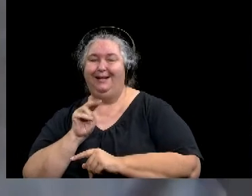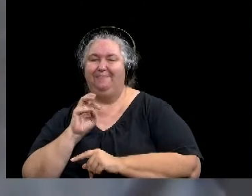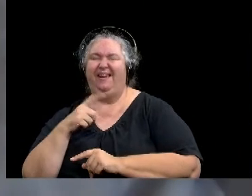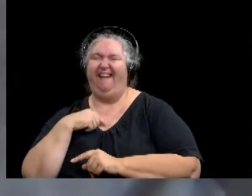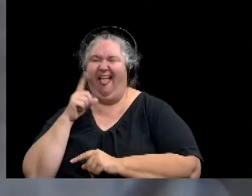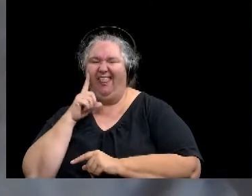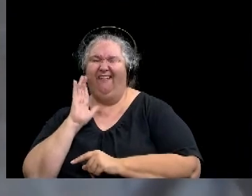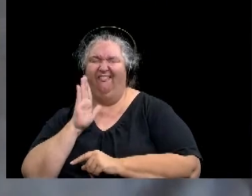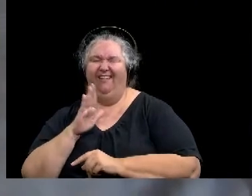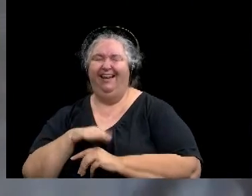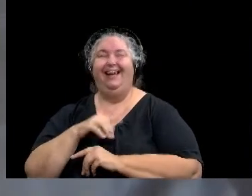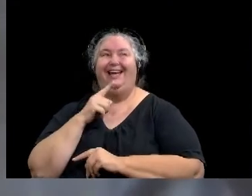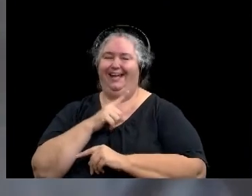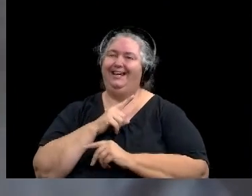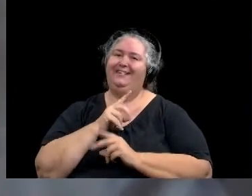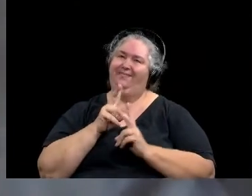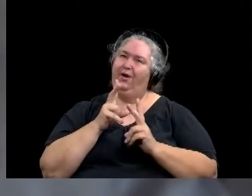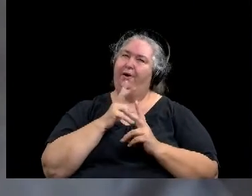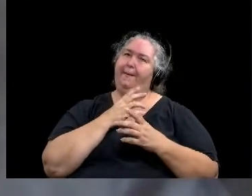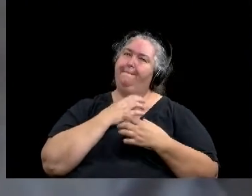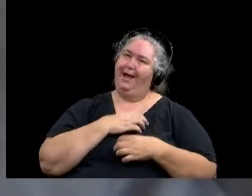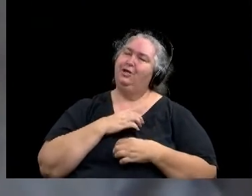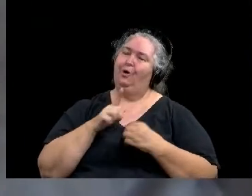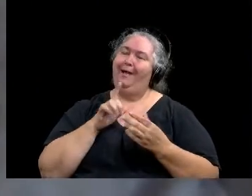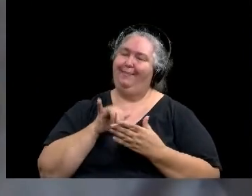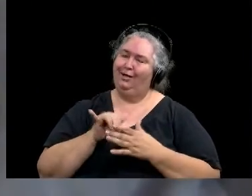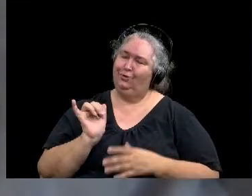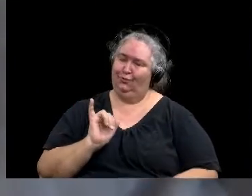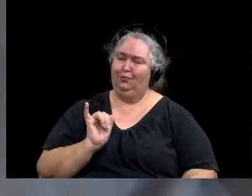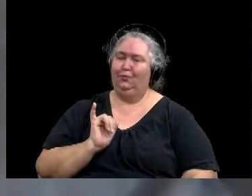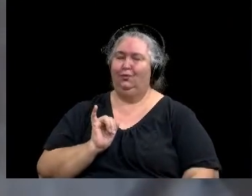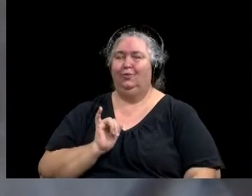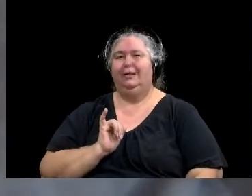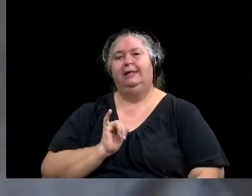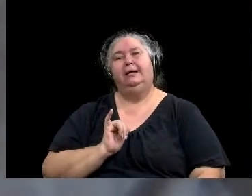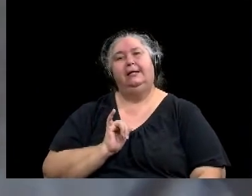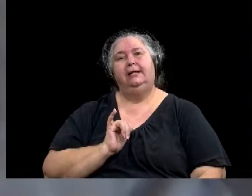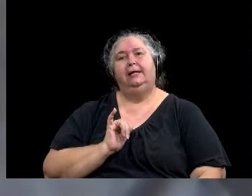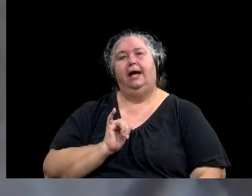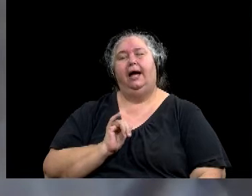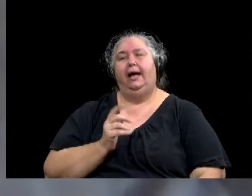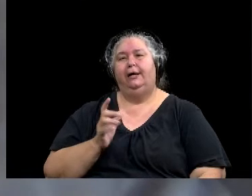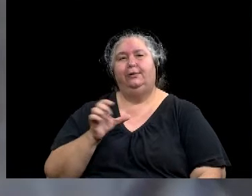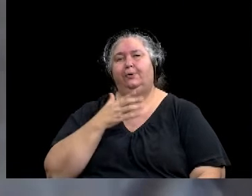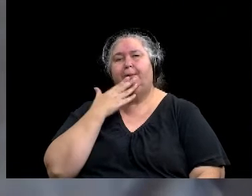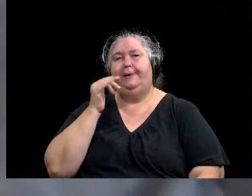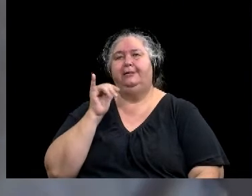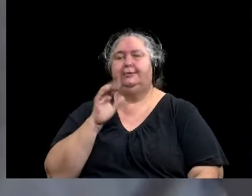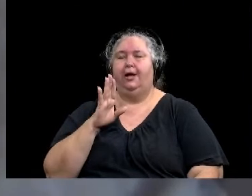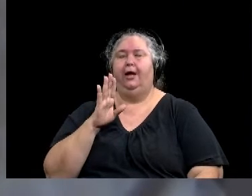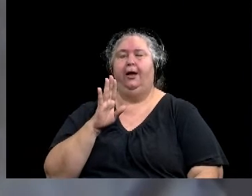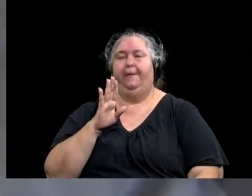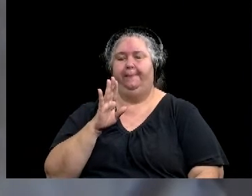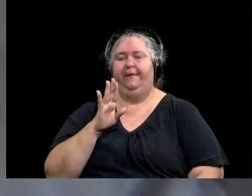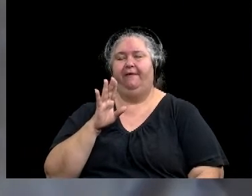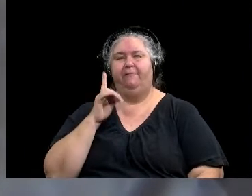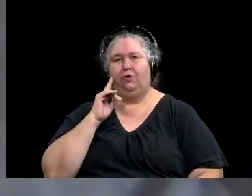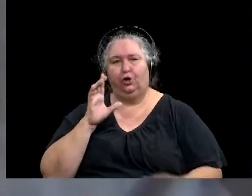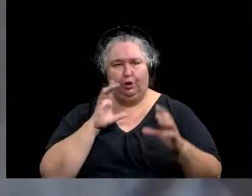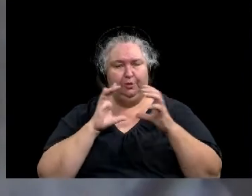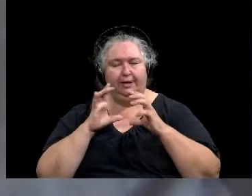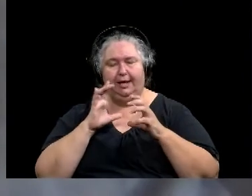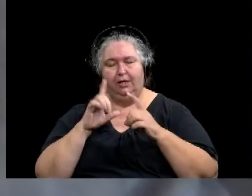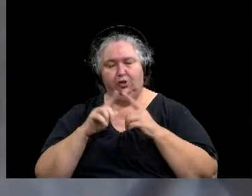nuestros pagadores de impuestos fueron muy recompensados mientras él estuvo en